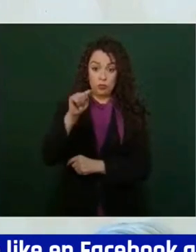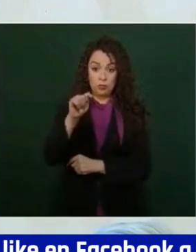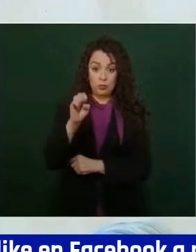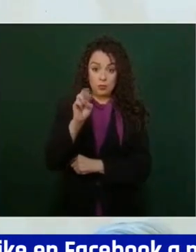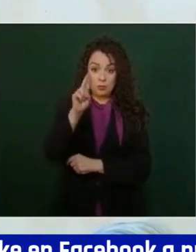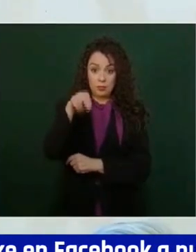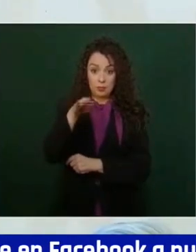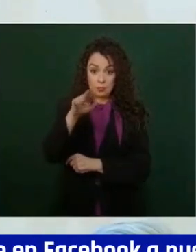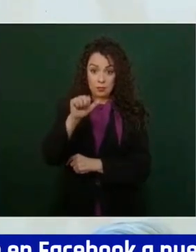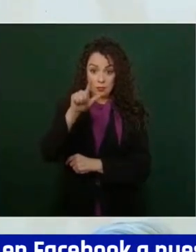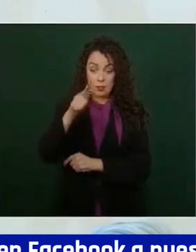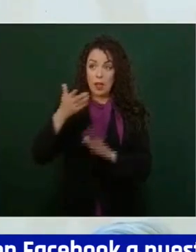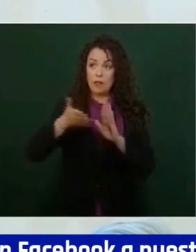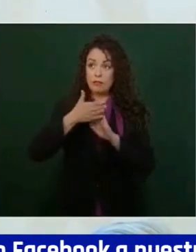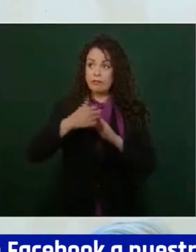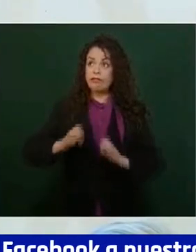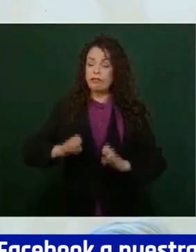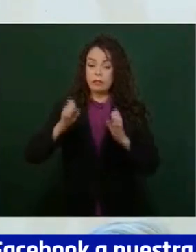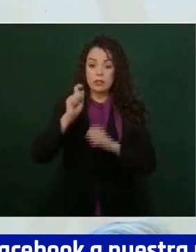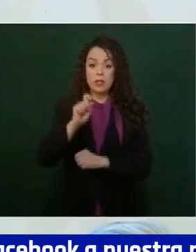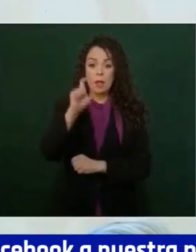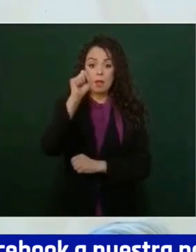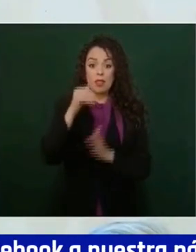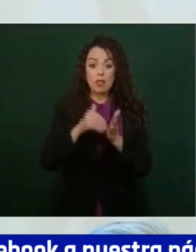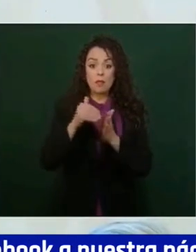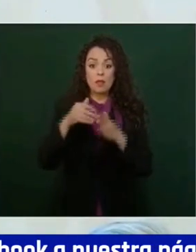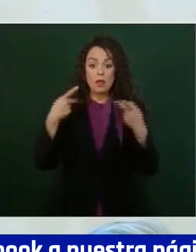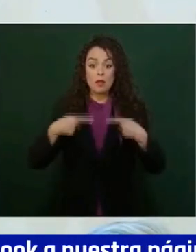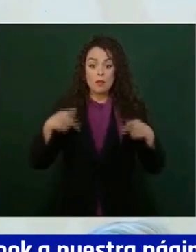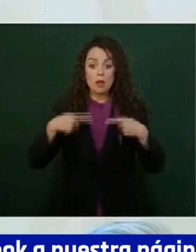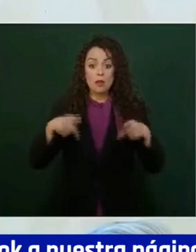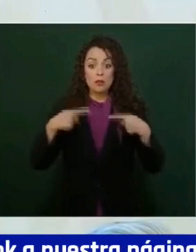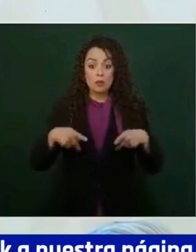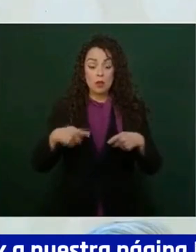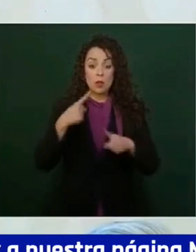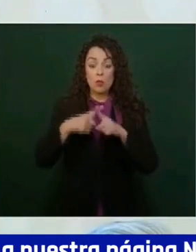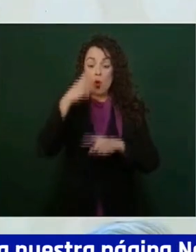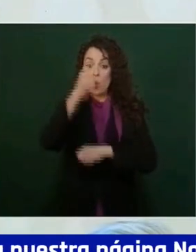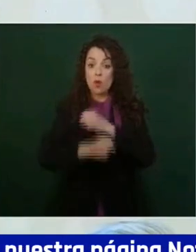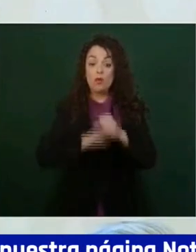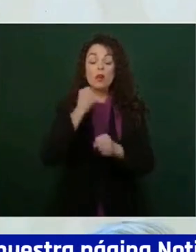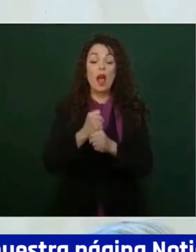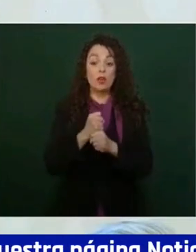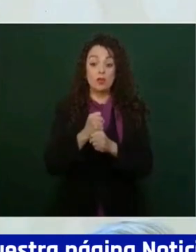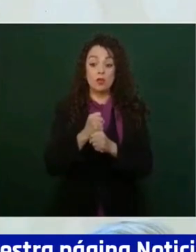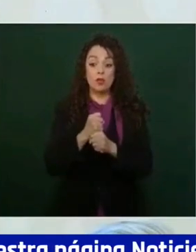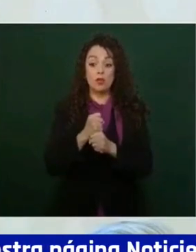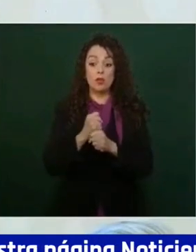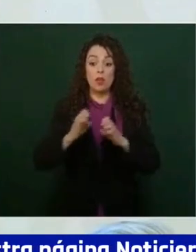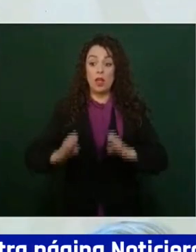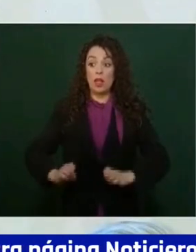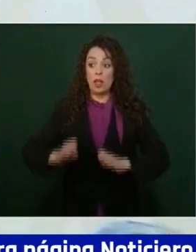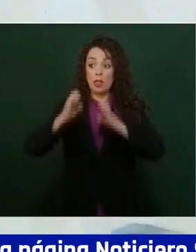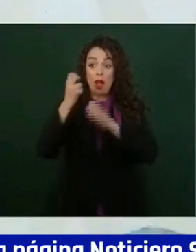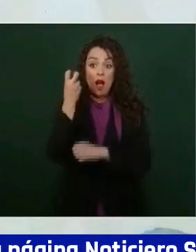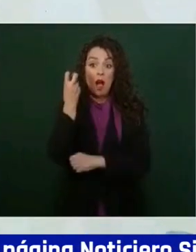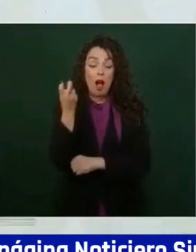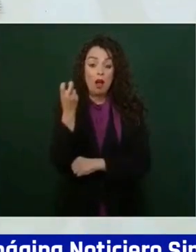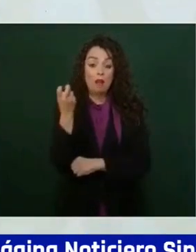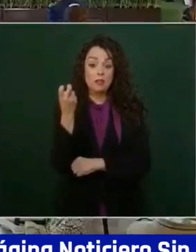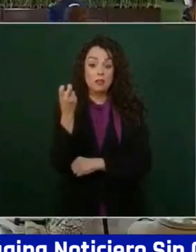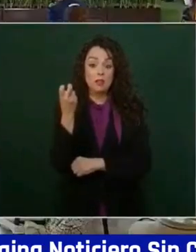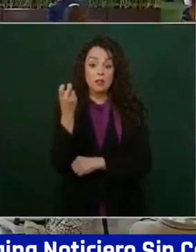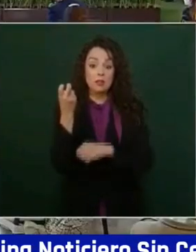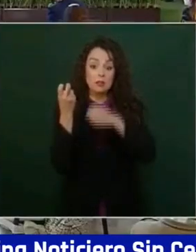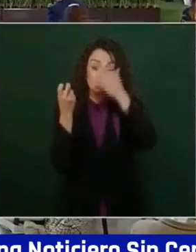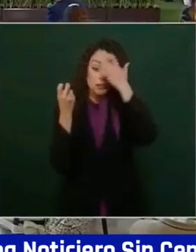infraestructura para movilizar más de 20 millones de pasajeros de manera anual. Este edificio está conectado